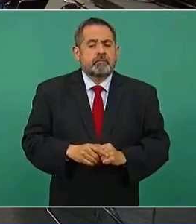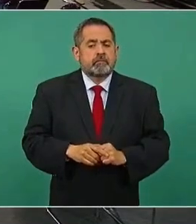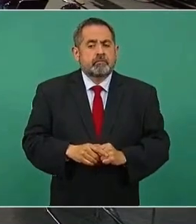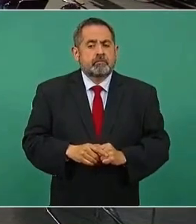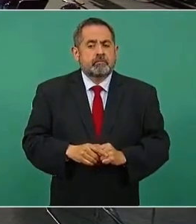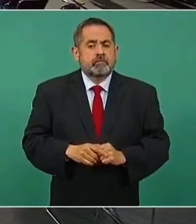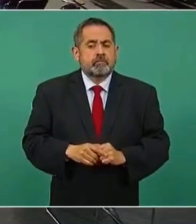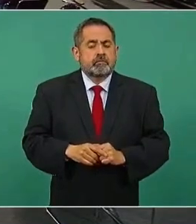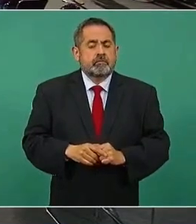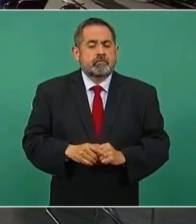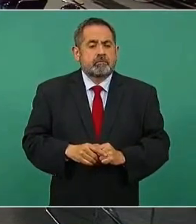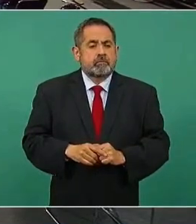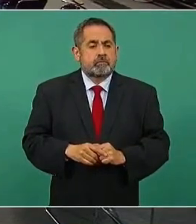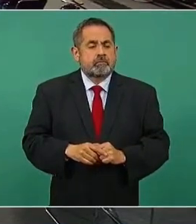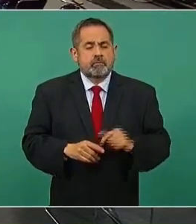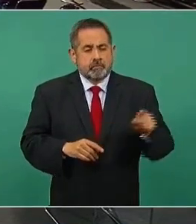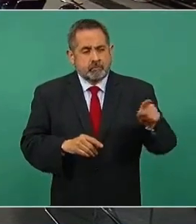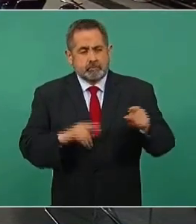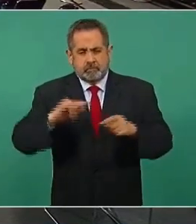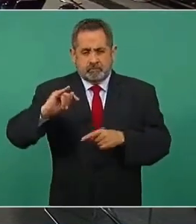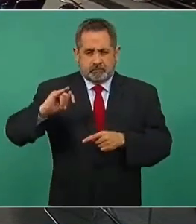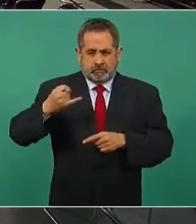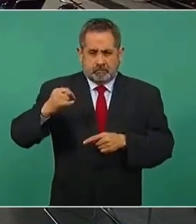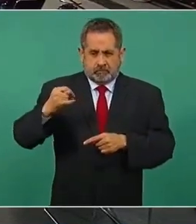siendo California